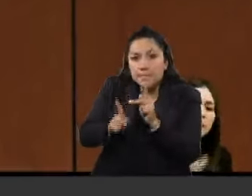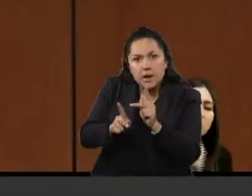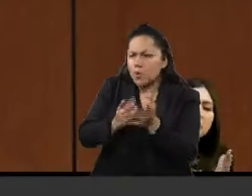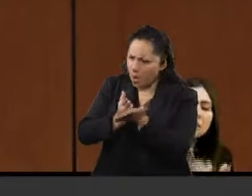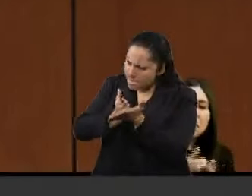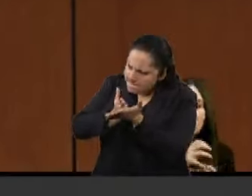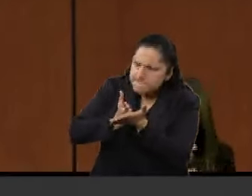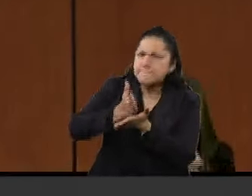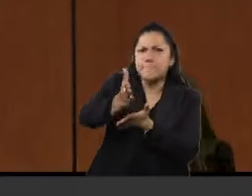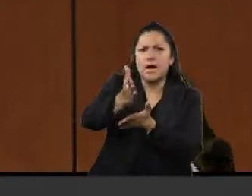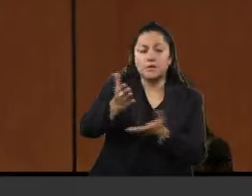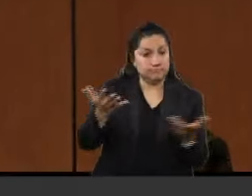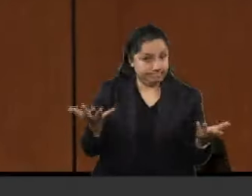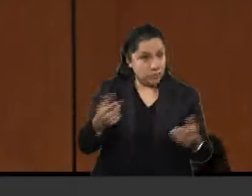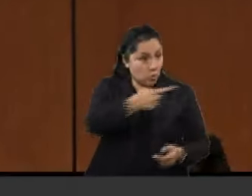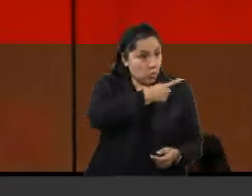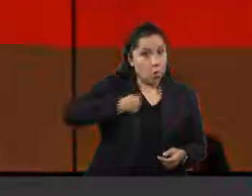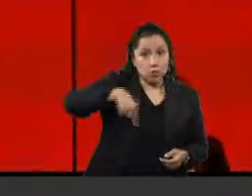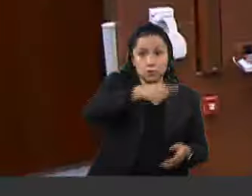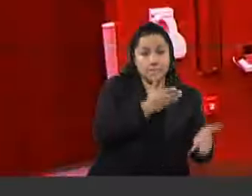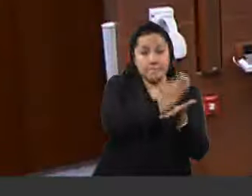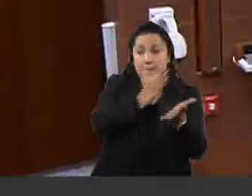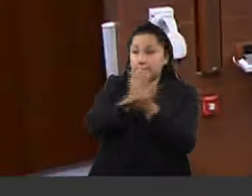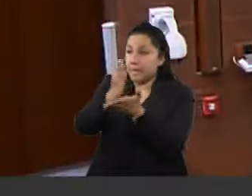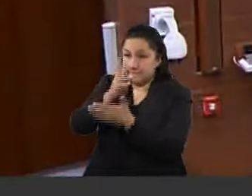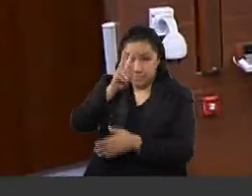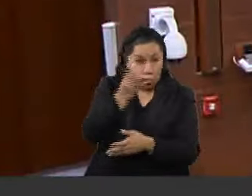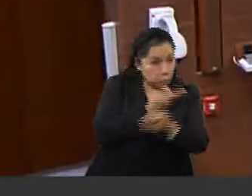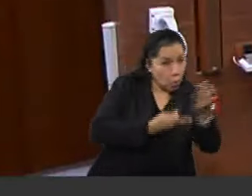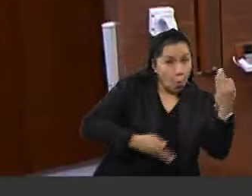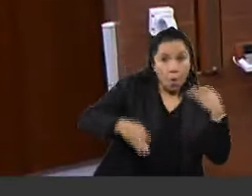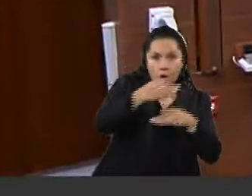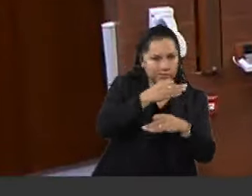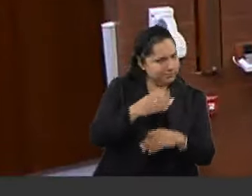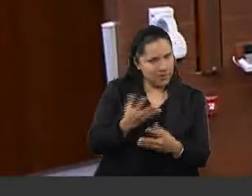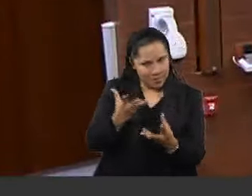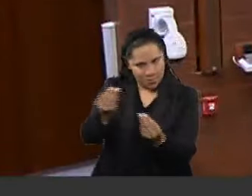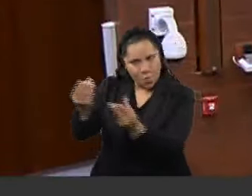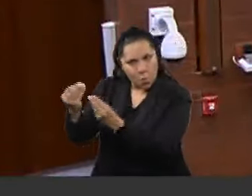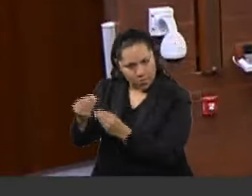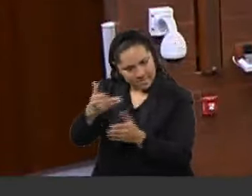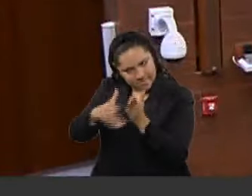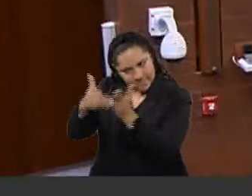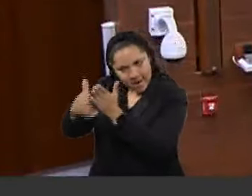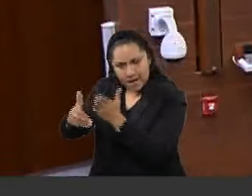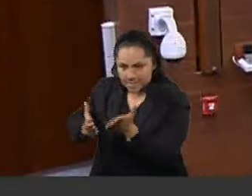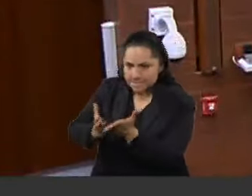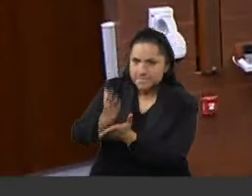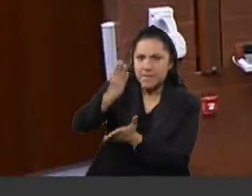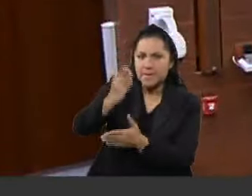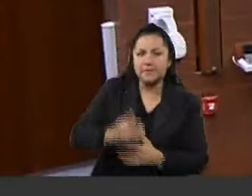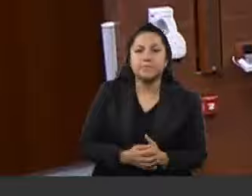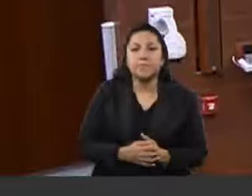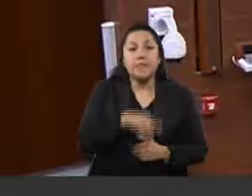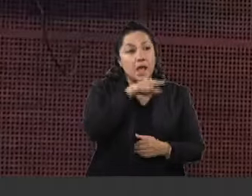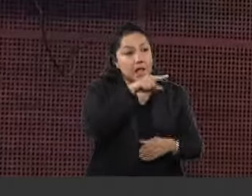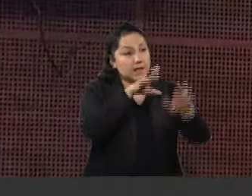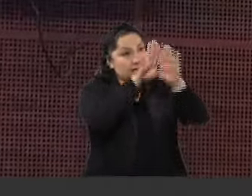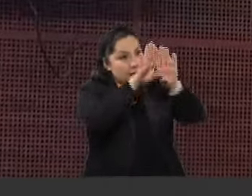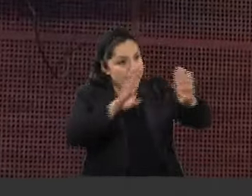llegado todas. Nos faltan muchas. Al finalizar las intervenciones, fue develada en el muro de honor la inscripción de la